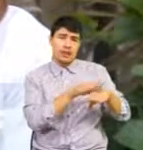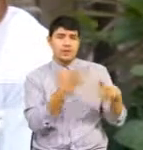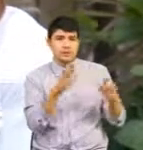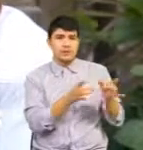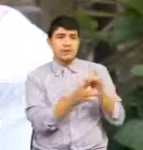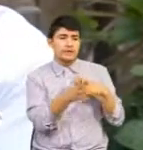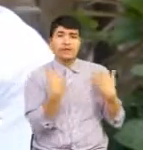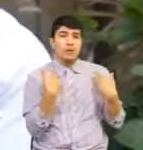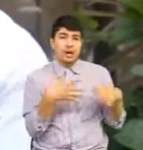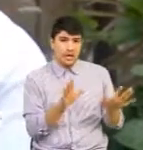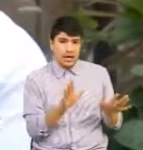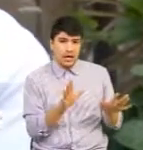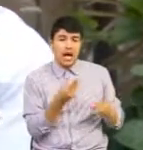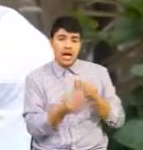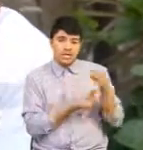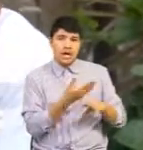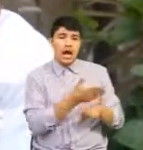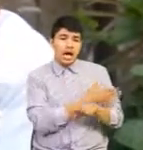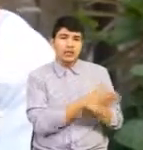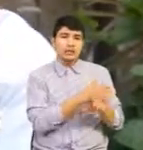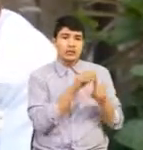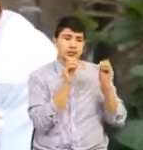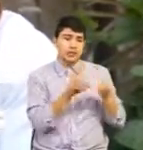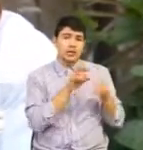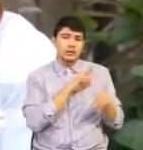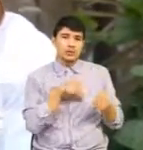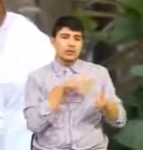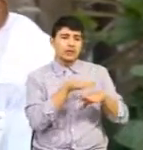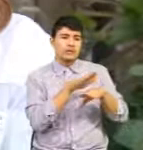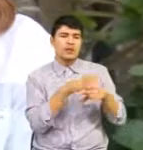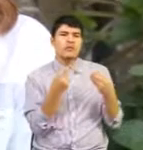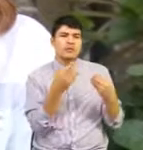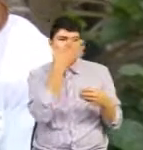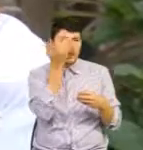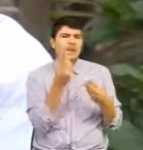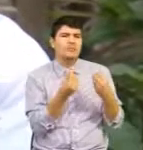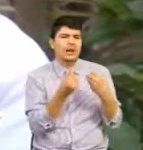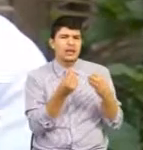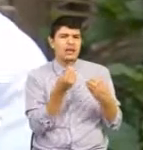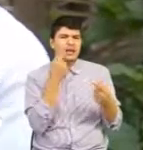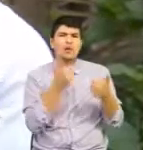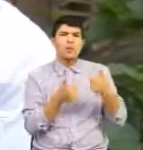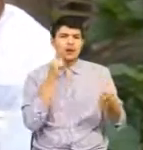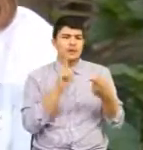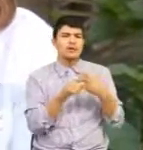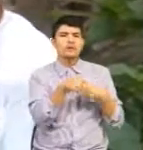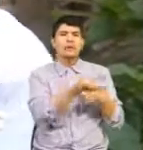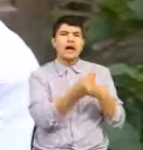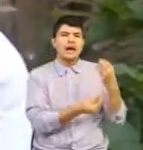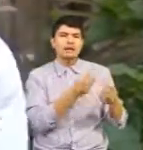fecha determinada vamos a hacer una socialización donde le vamos a informar por qué para qué y cuál es el fin de hacer la obra que vamos a